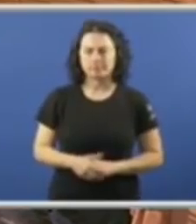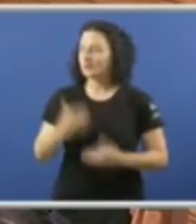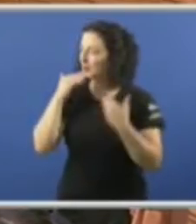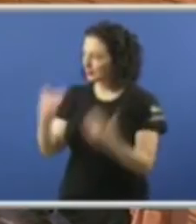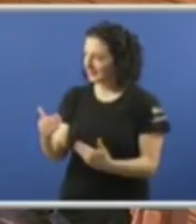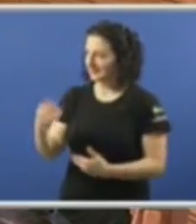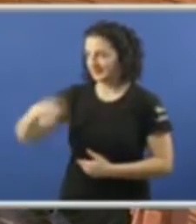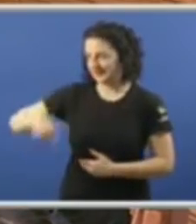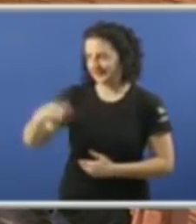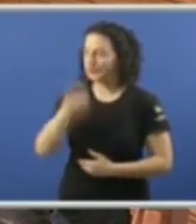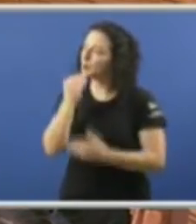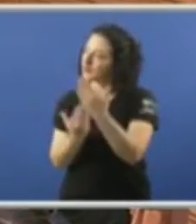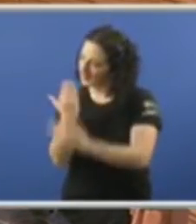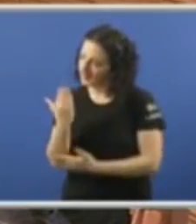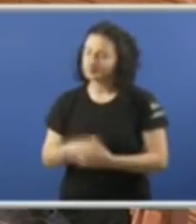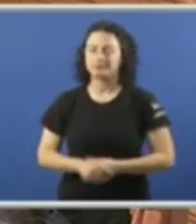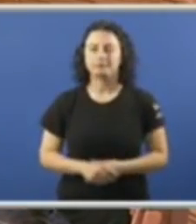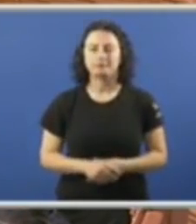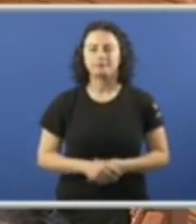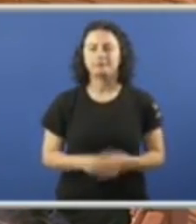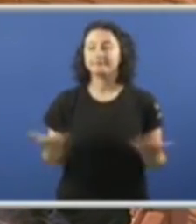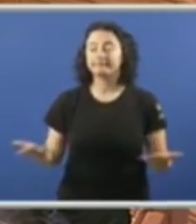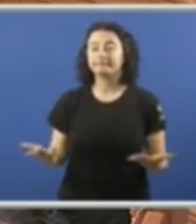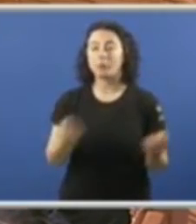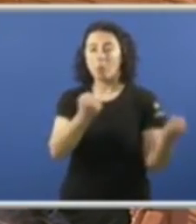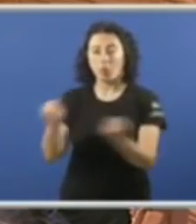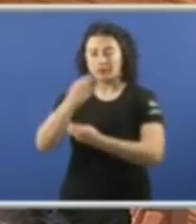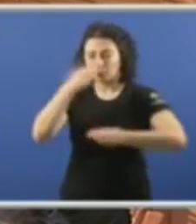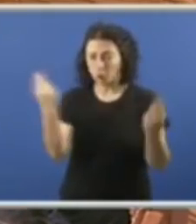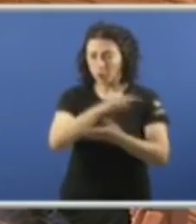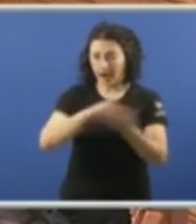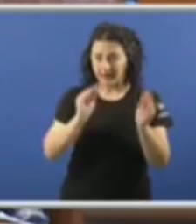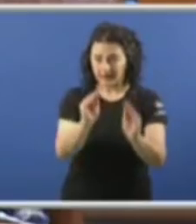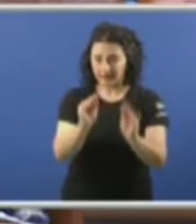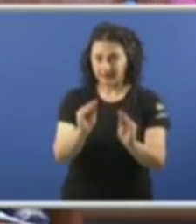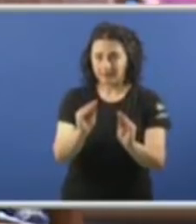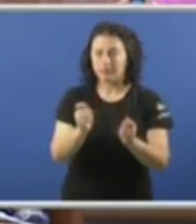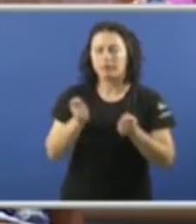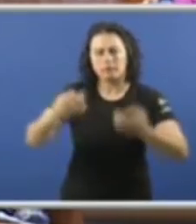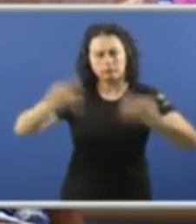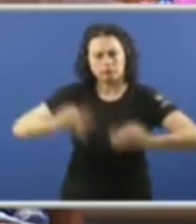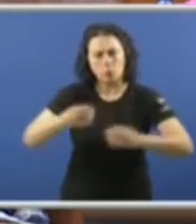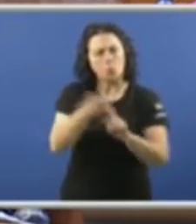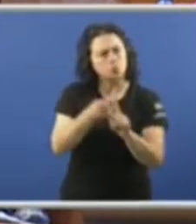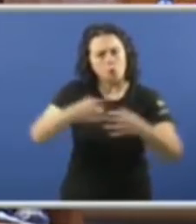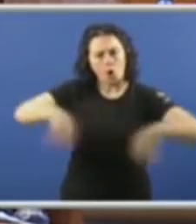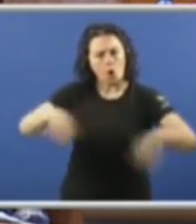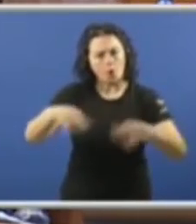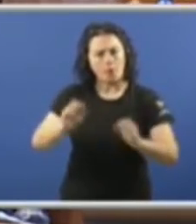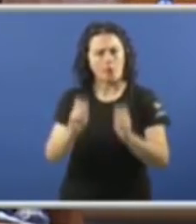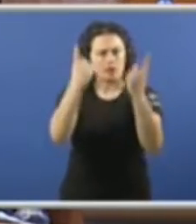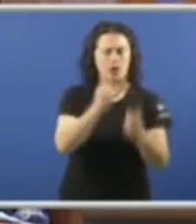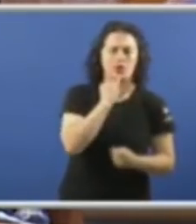Moitas grazas, presidente. Moi bo día. Os poderes públicos de Galiza garantirán o uso normal e oficial dos